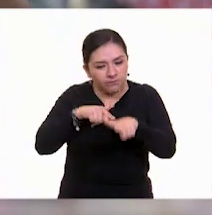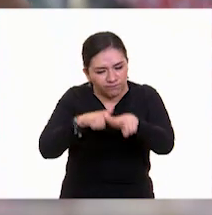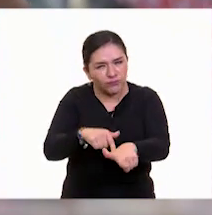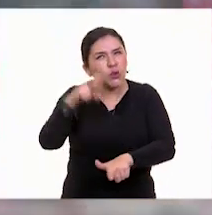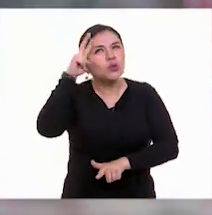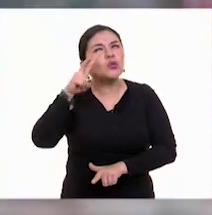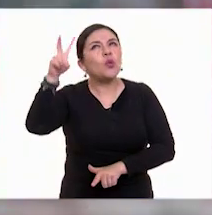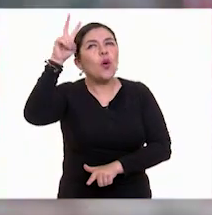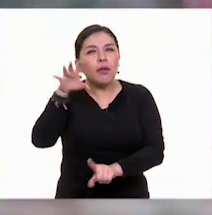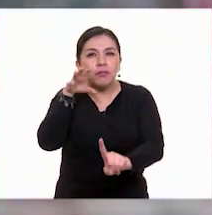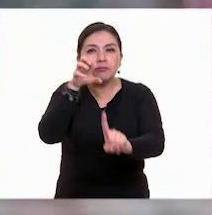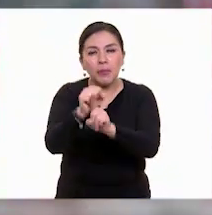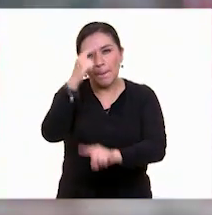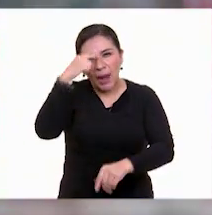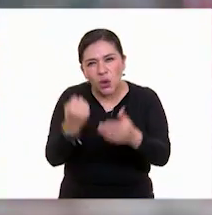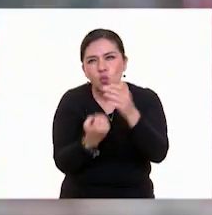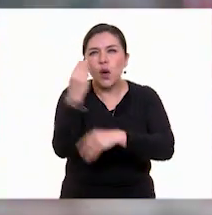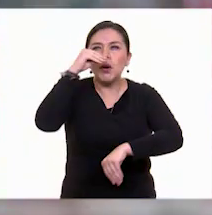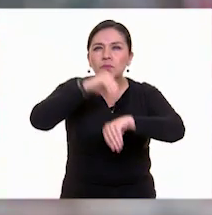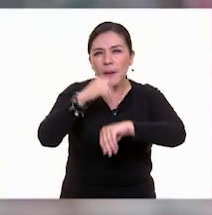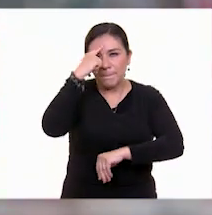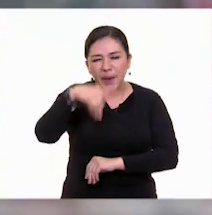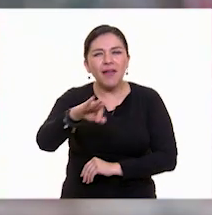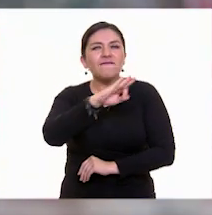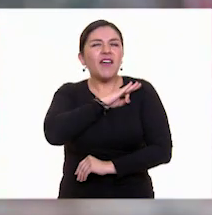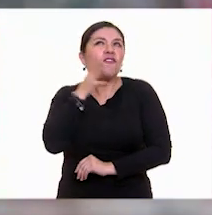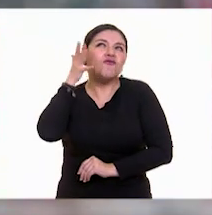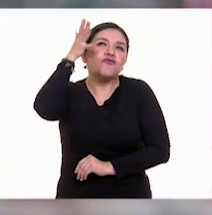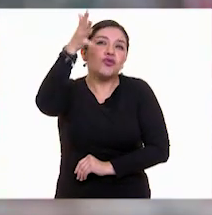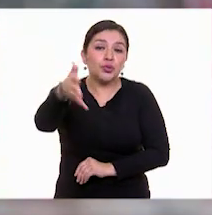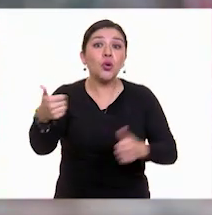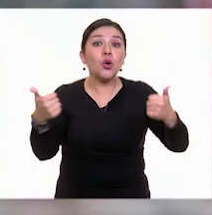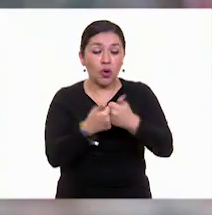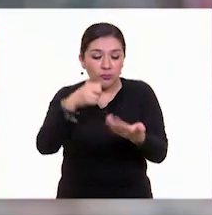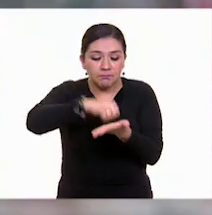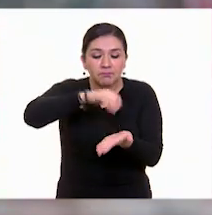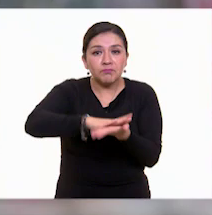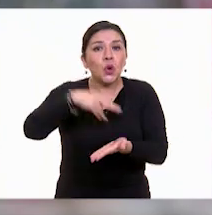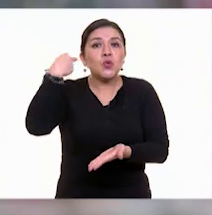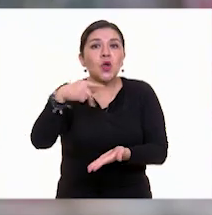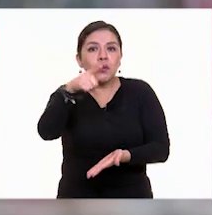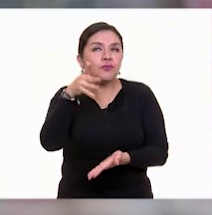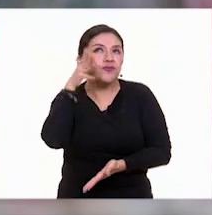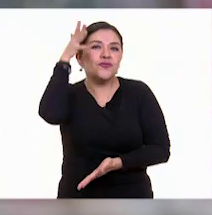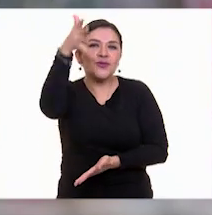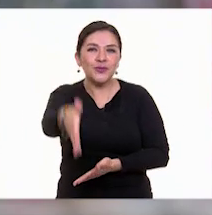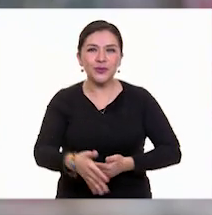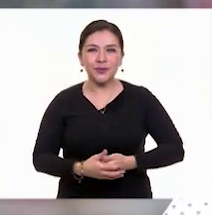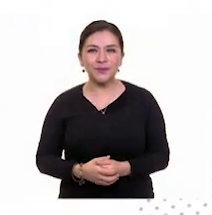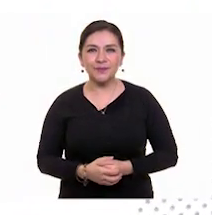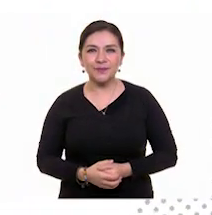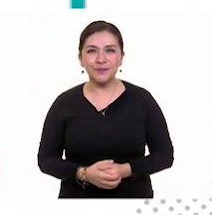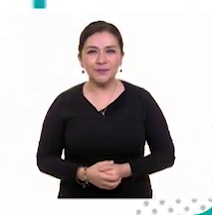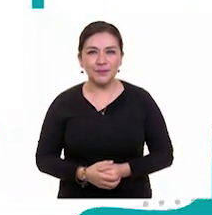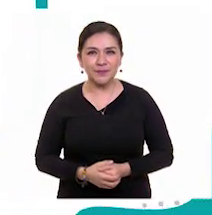tus sueños, innovar y crear esperanzas y, sobre todo, dejar tu nombre marcado en la historia.